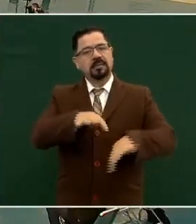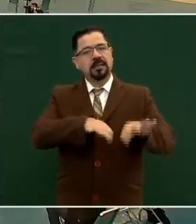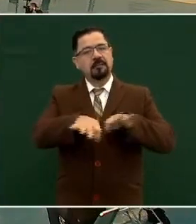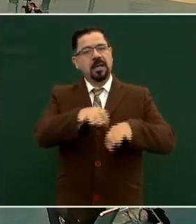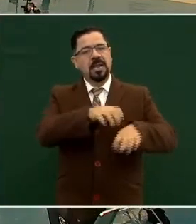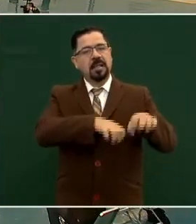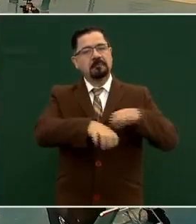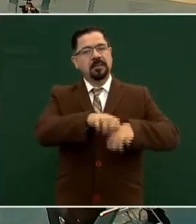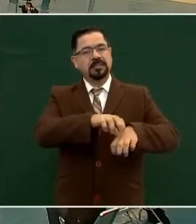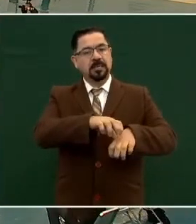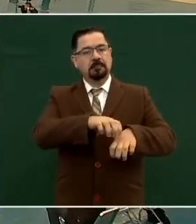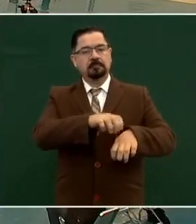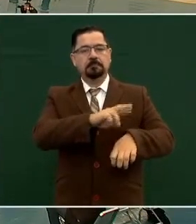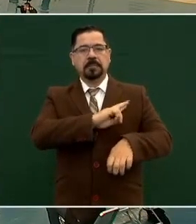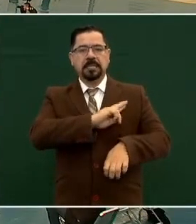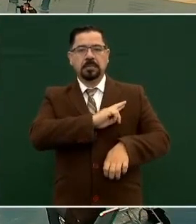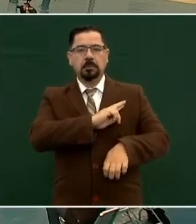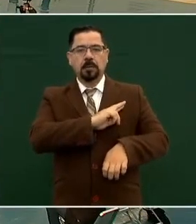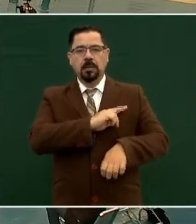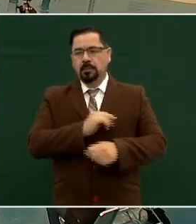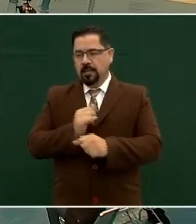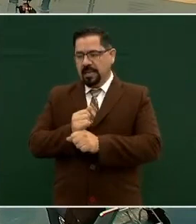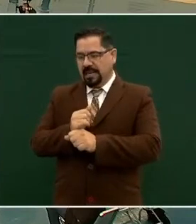Se llevaban información